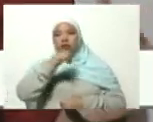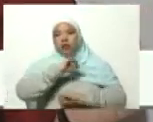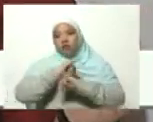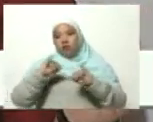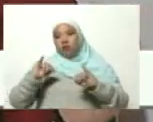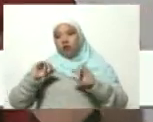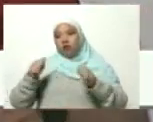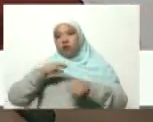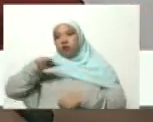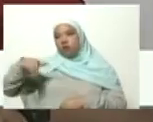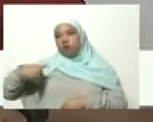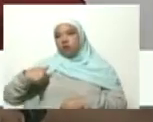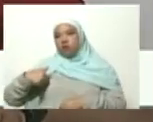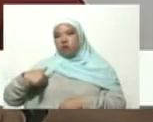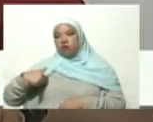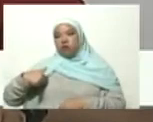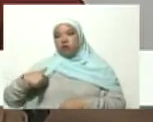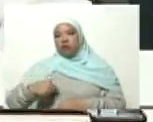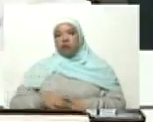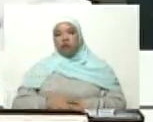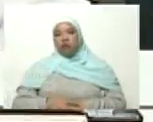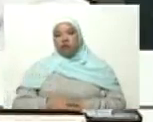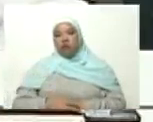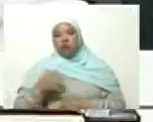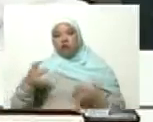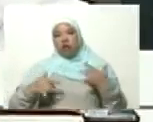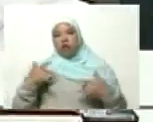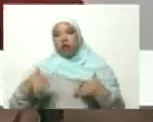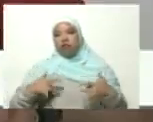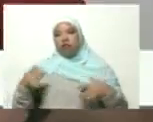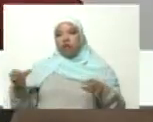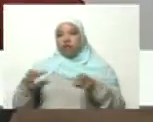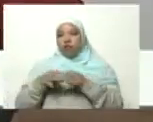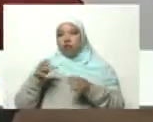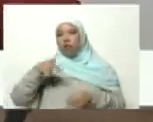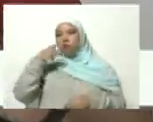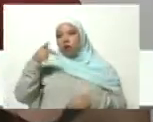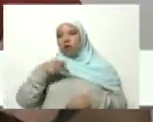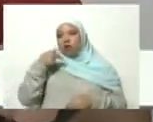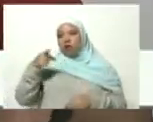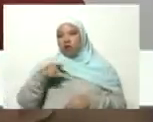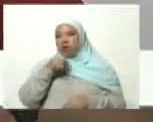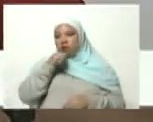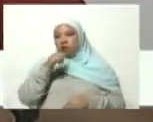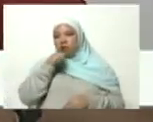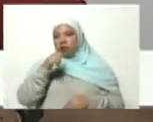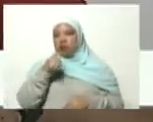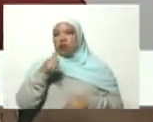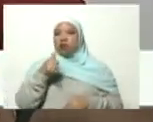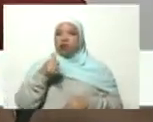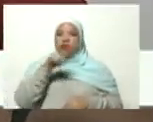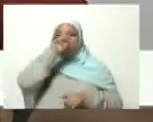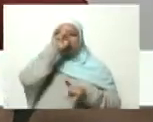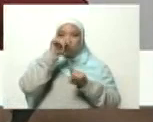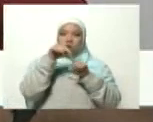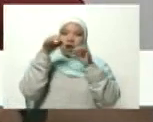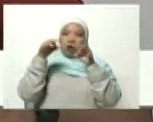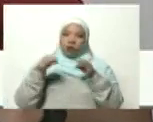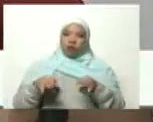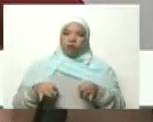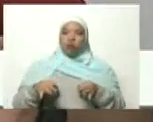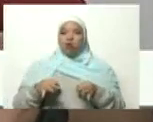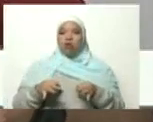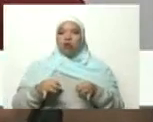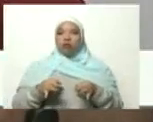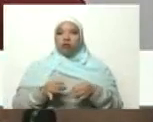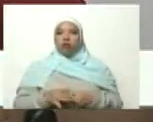eso, nuestras actividades del partido que van en camino a su consolidación, ya con